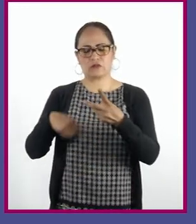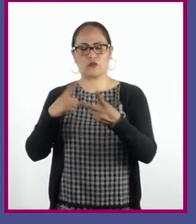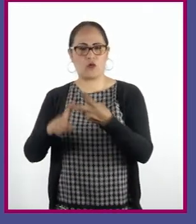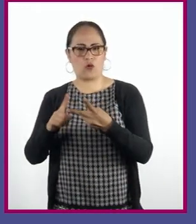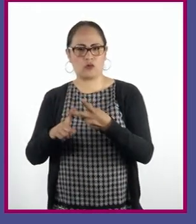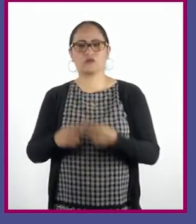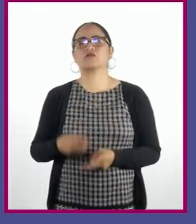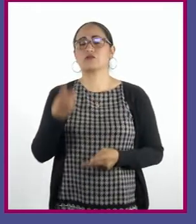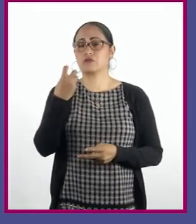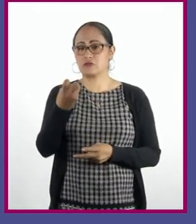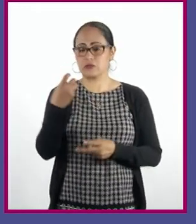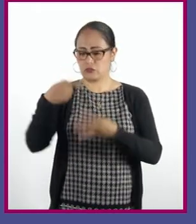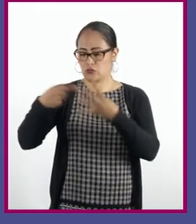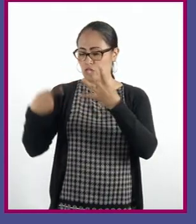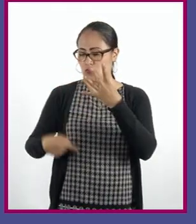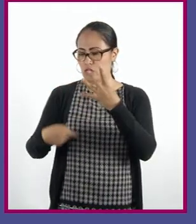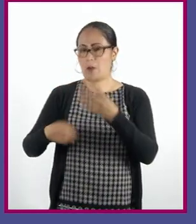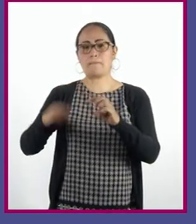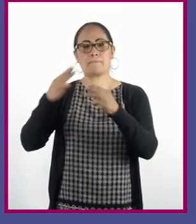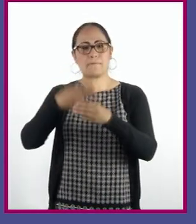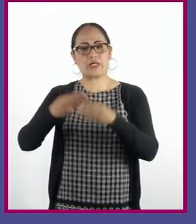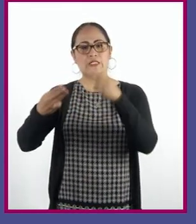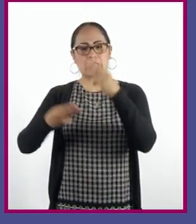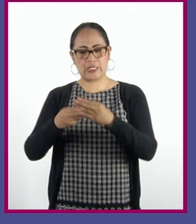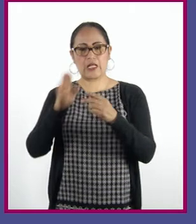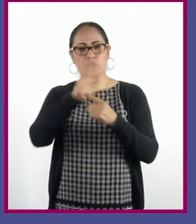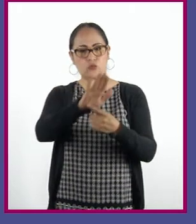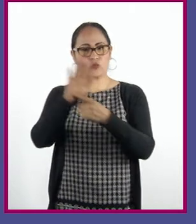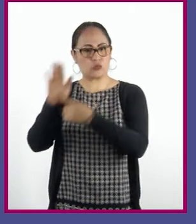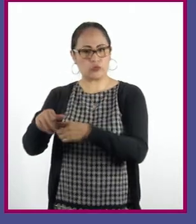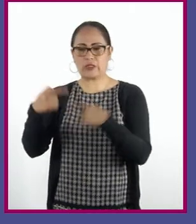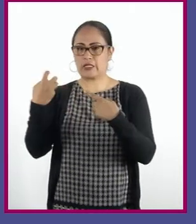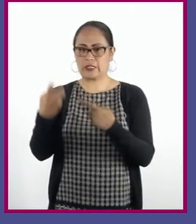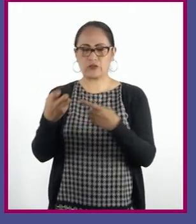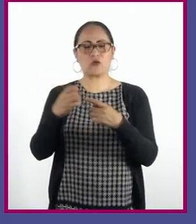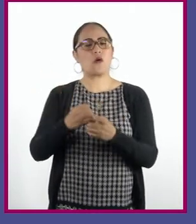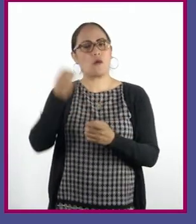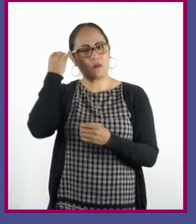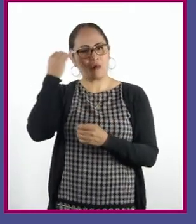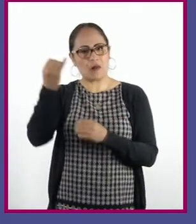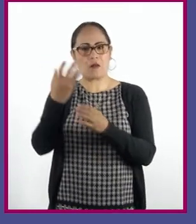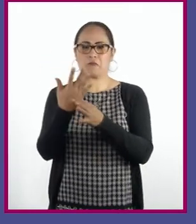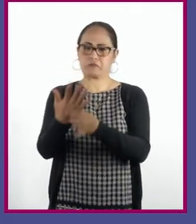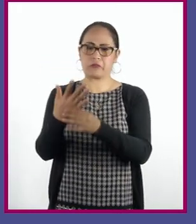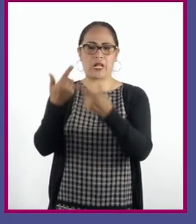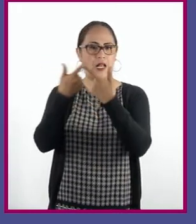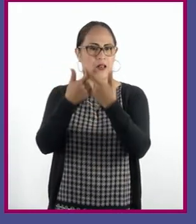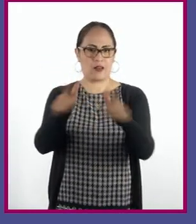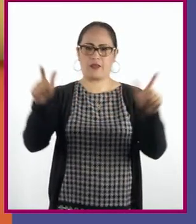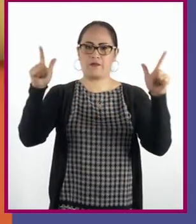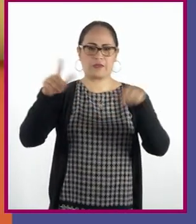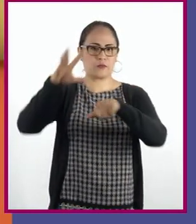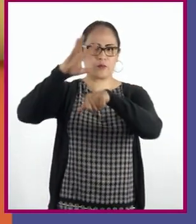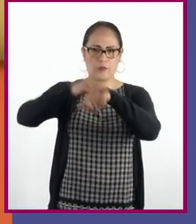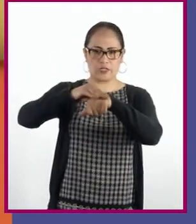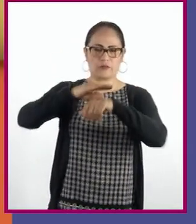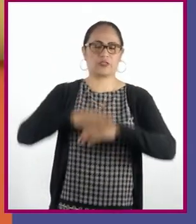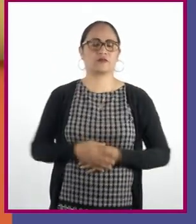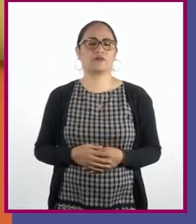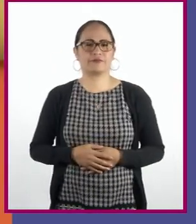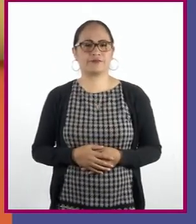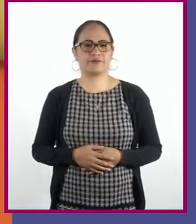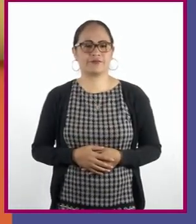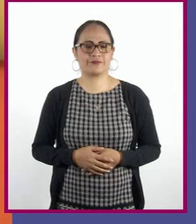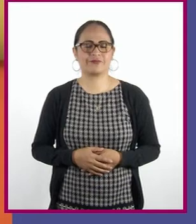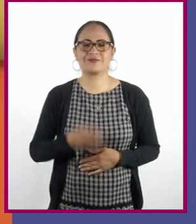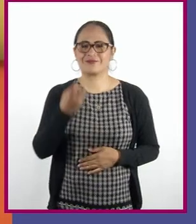que todos los materiales que se presentan están totalmente libres de derechos de autor y, por lo tanto... La forma de cerrar